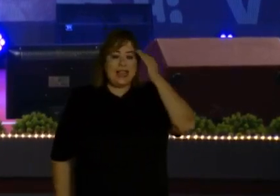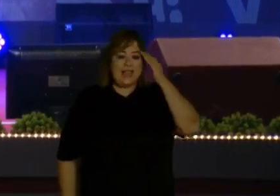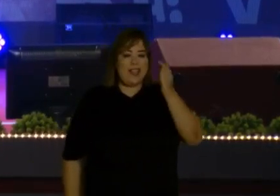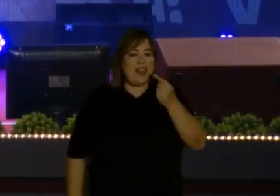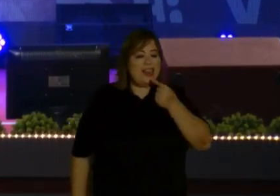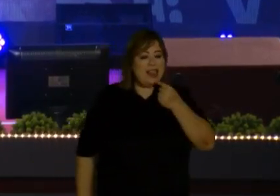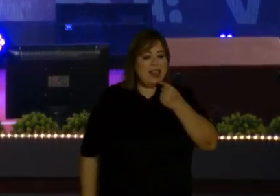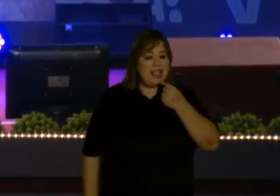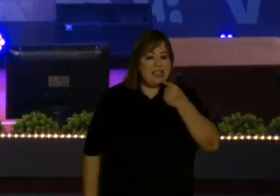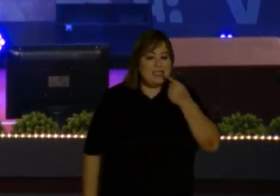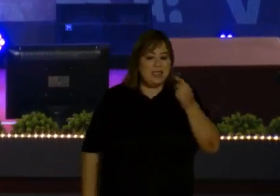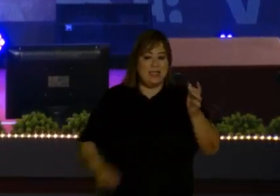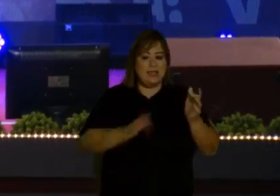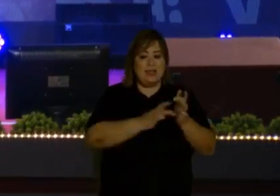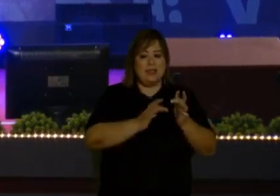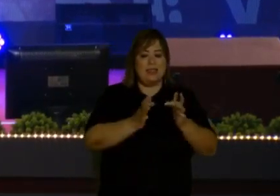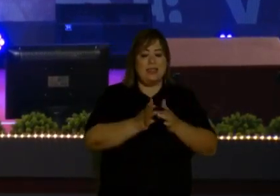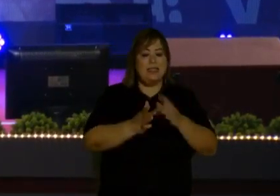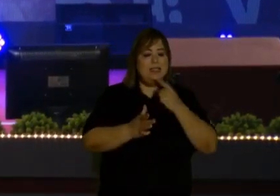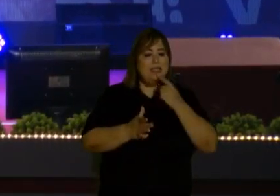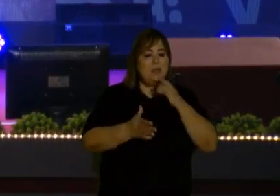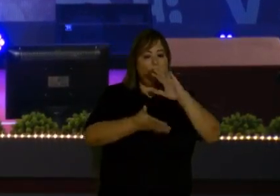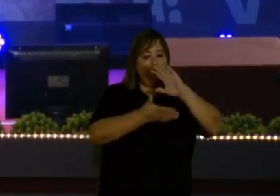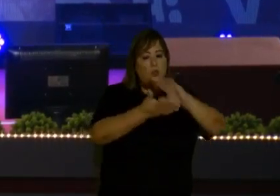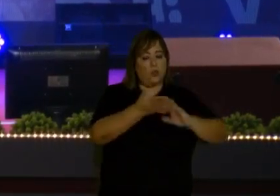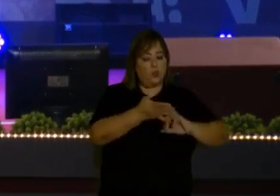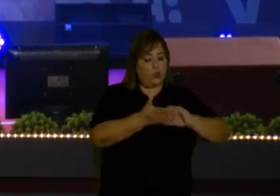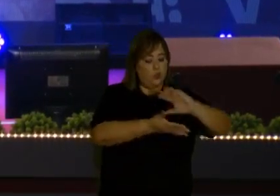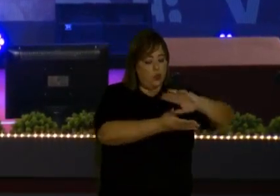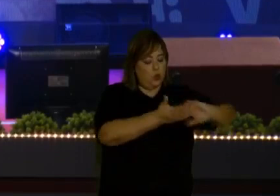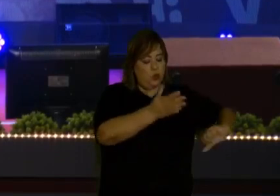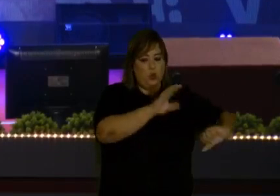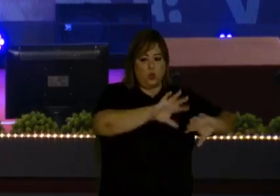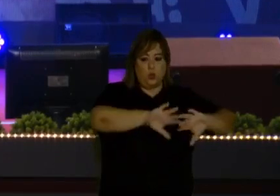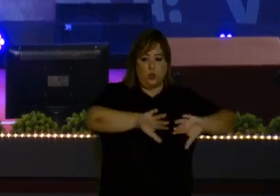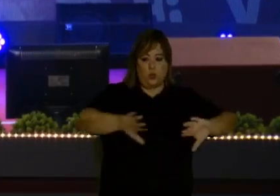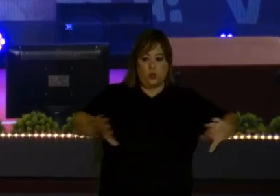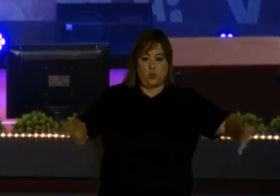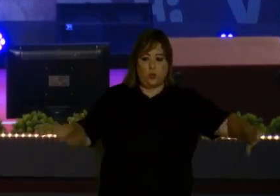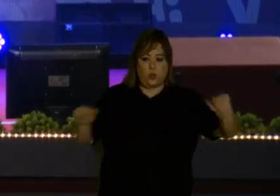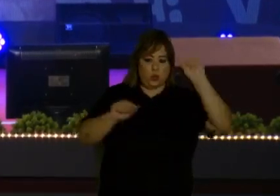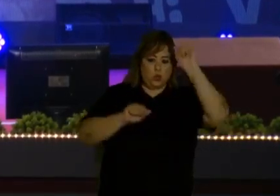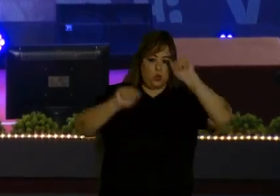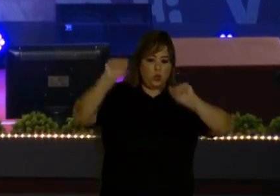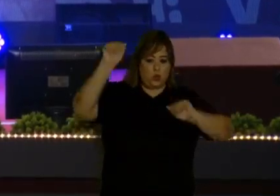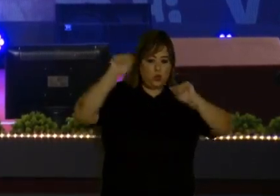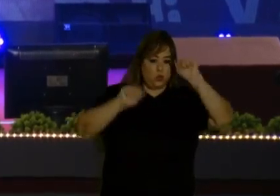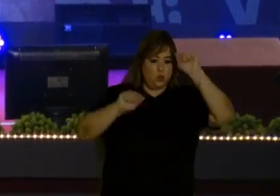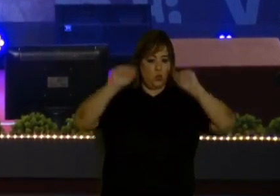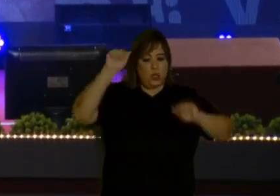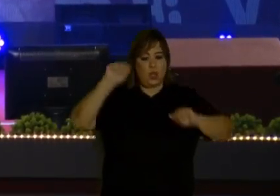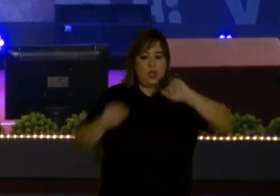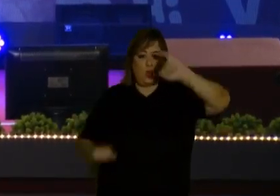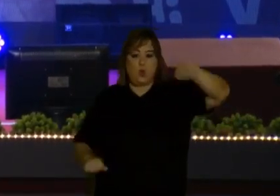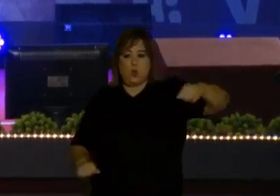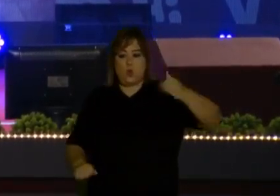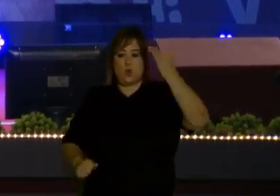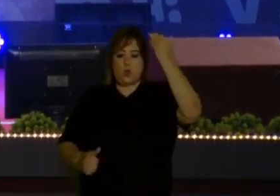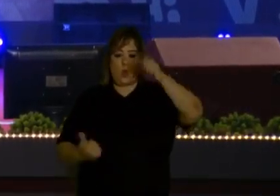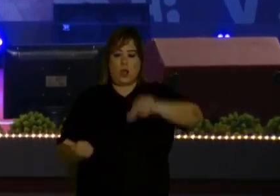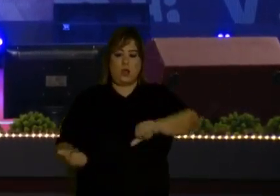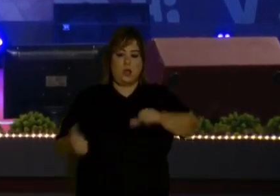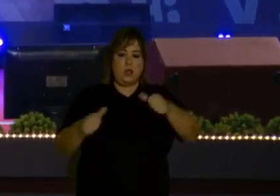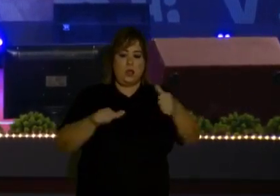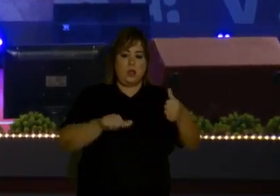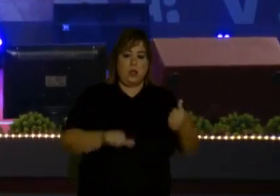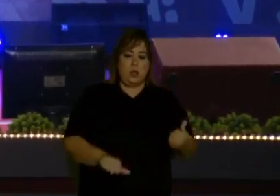Señor, removiendo cualquier duda de Juan que hubiese quedado